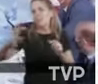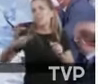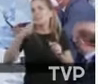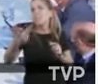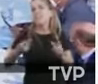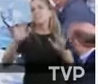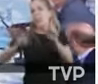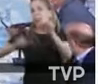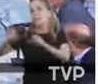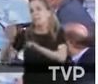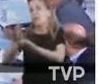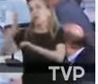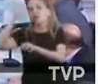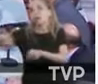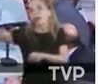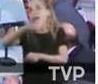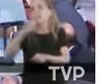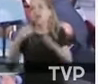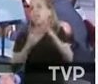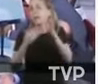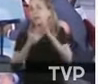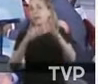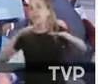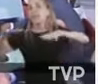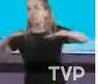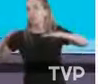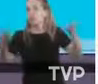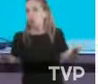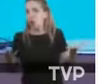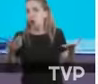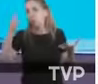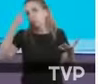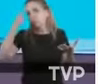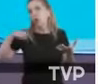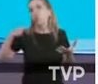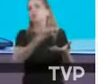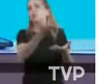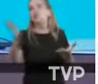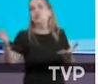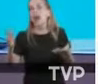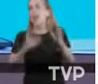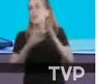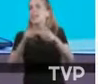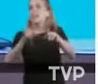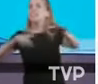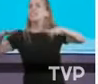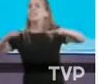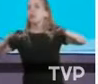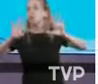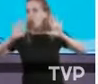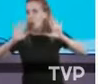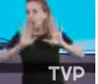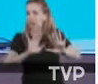los sociólogos, habrá que tener en cuenta la capacidad de pago de una sociedad dada en un momento dado. Y eso lo